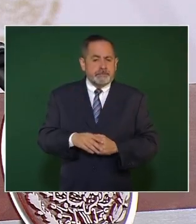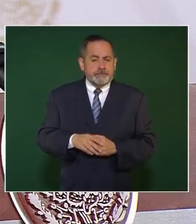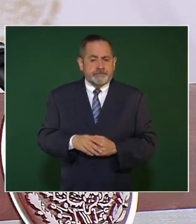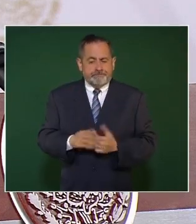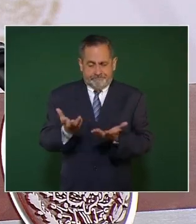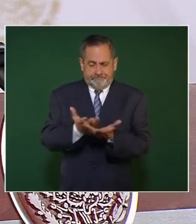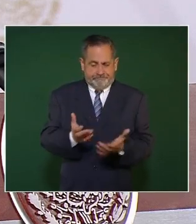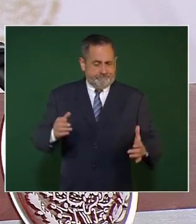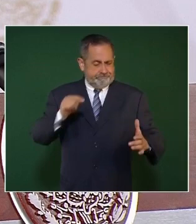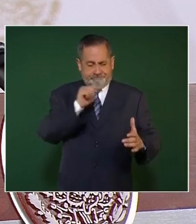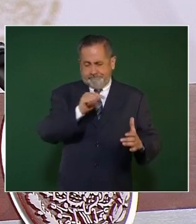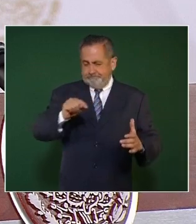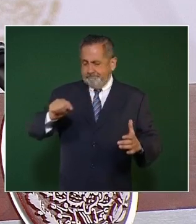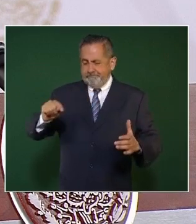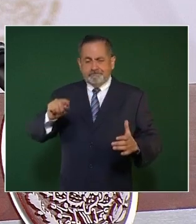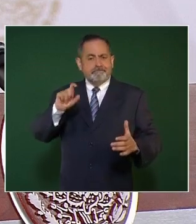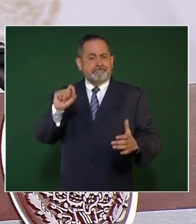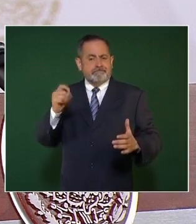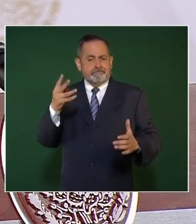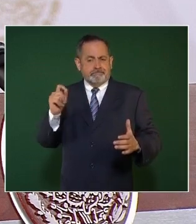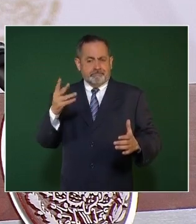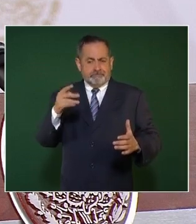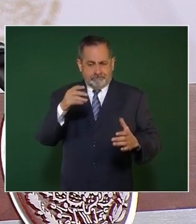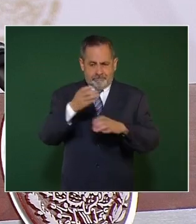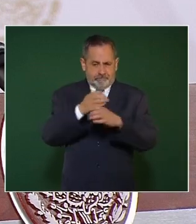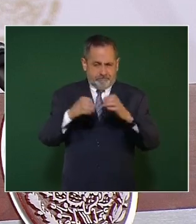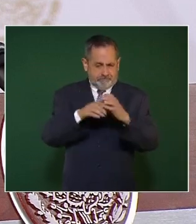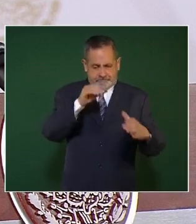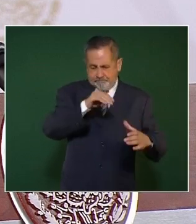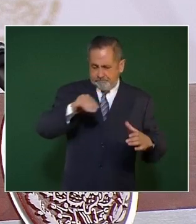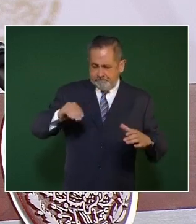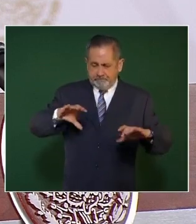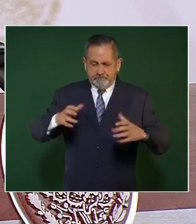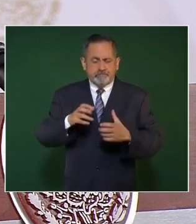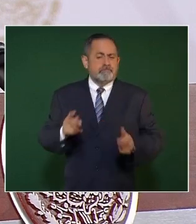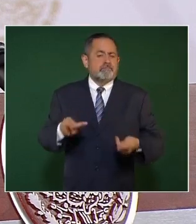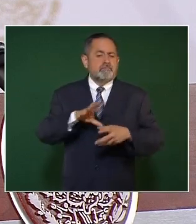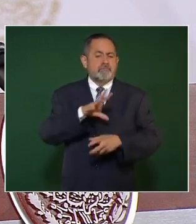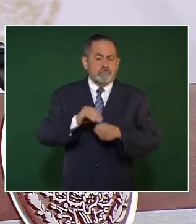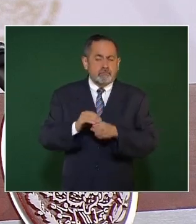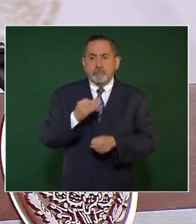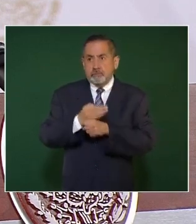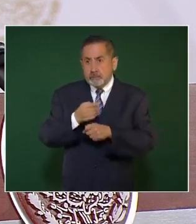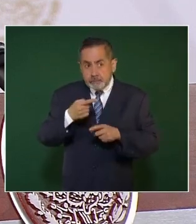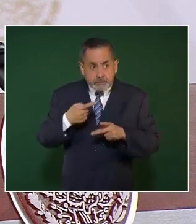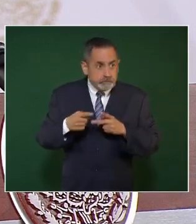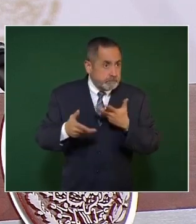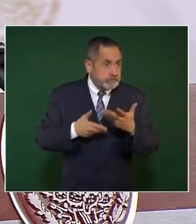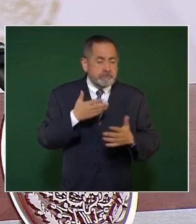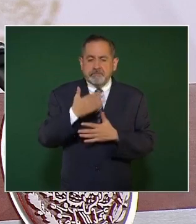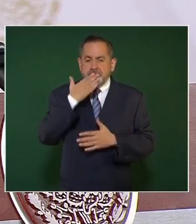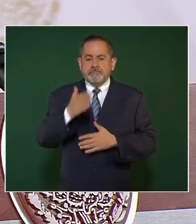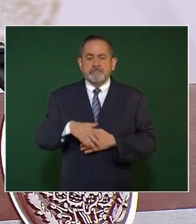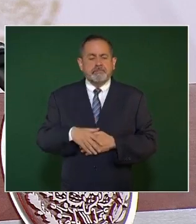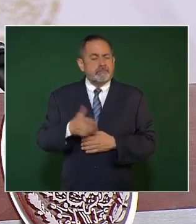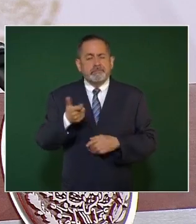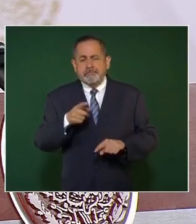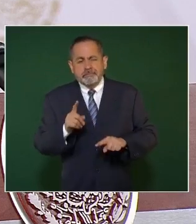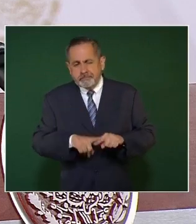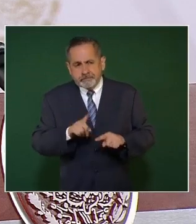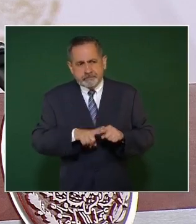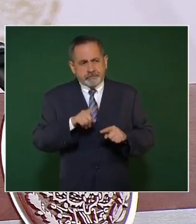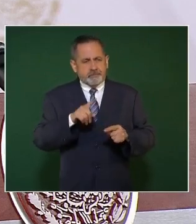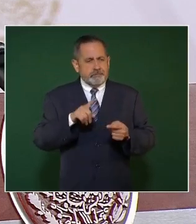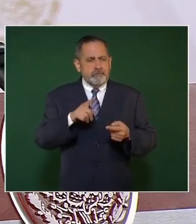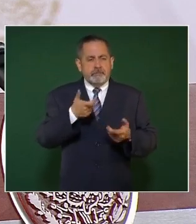la canasta básica. Y no está de más decir que se nos empieza a complicar, pero para bien, poder decir que el quién es quién en los precios